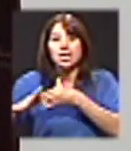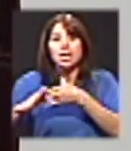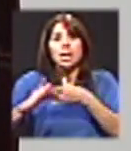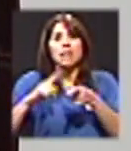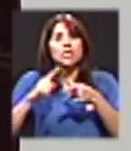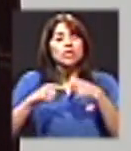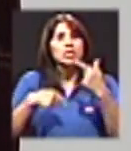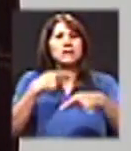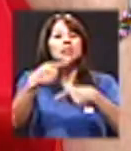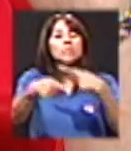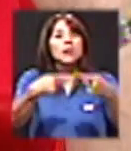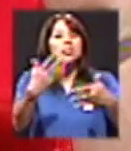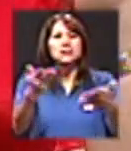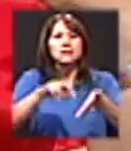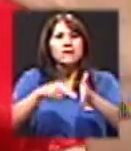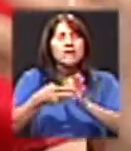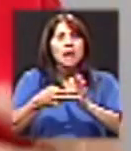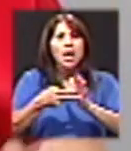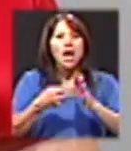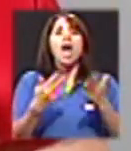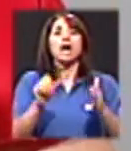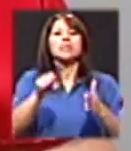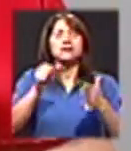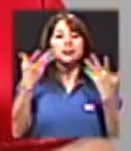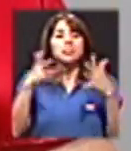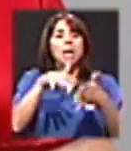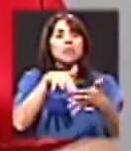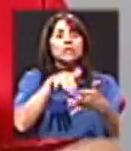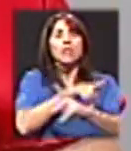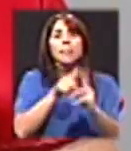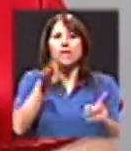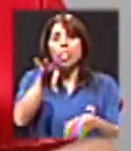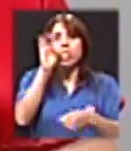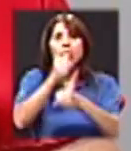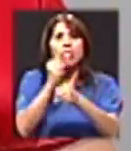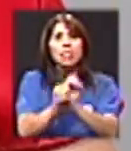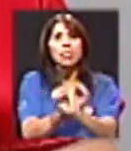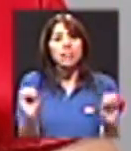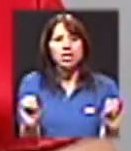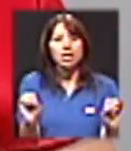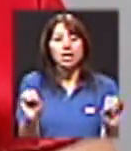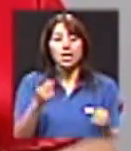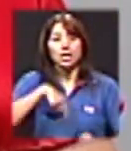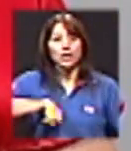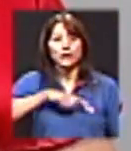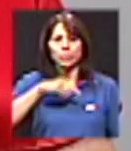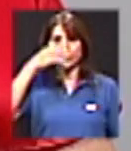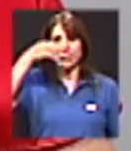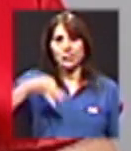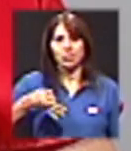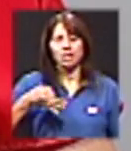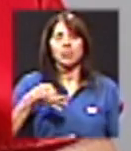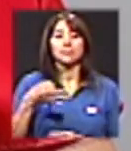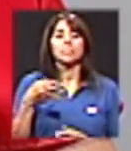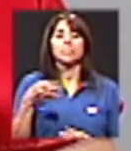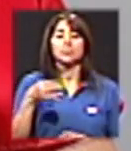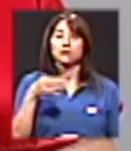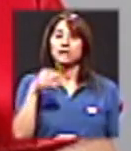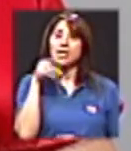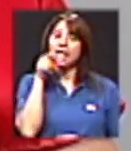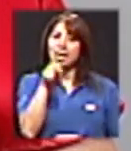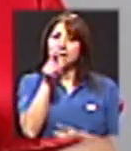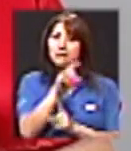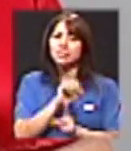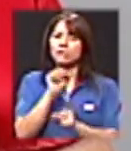lo consigo trabajo. Entonces, digamos, y creemos nosotros que esa visión pasa por